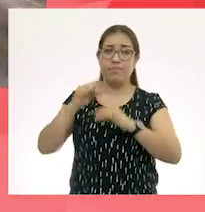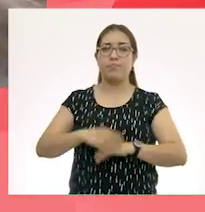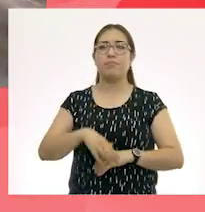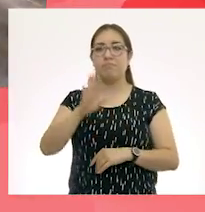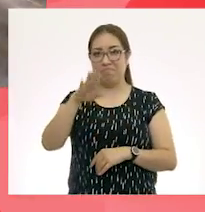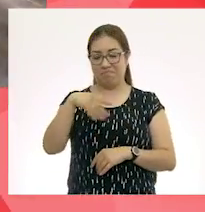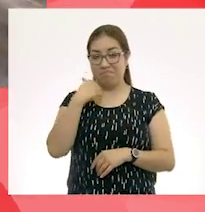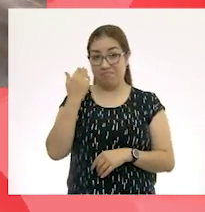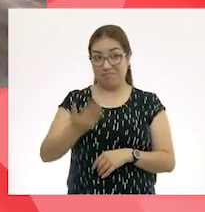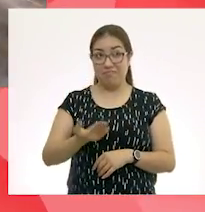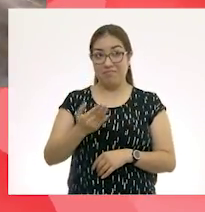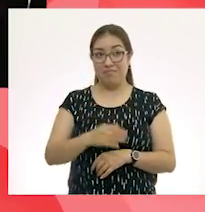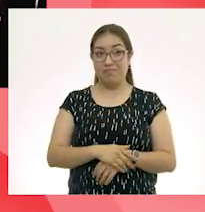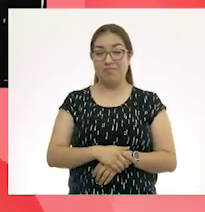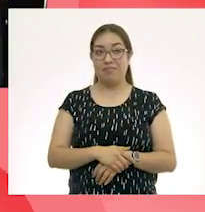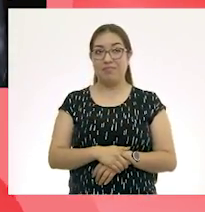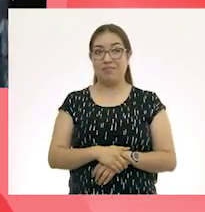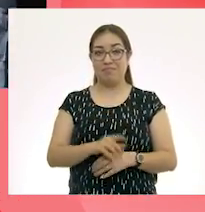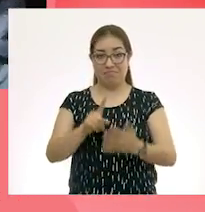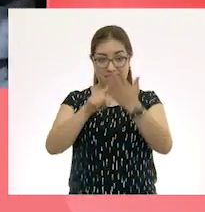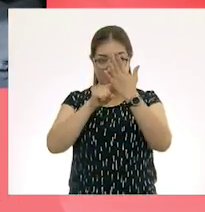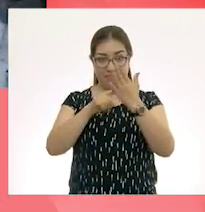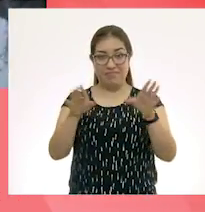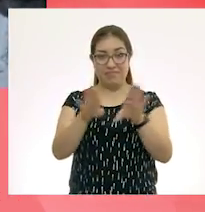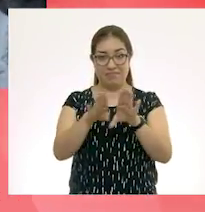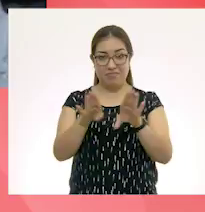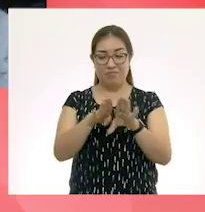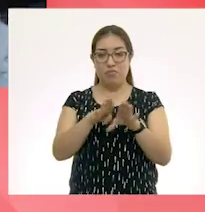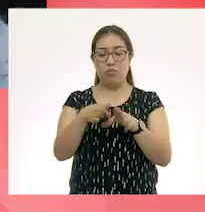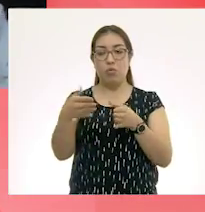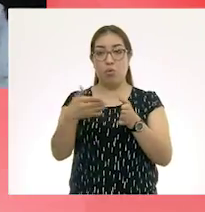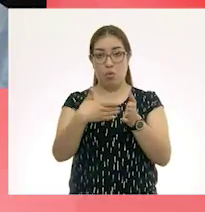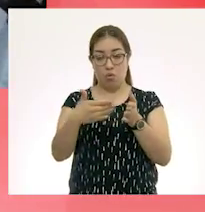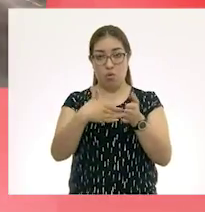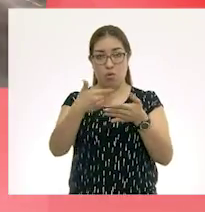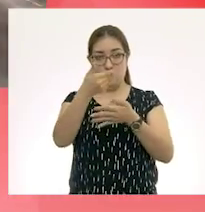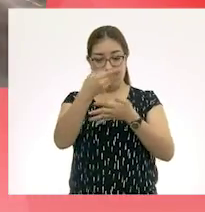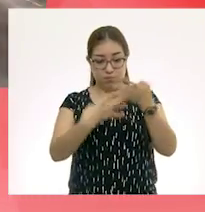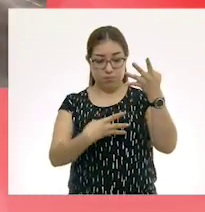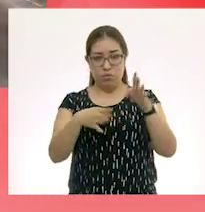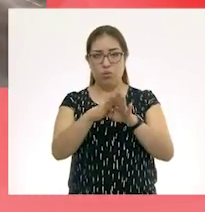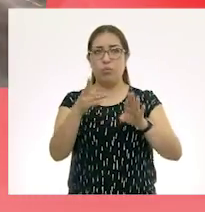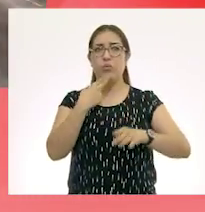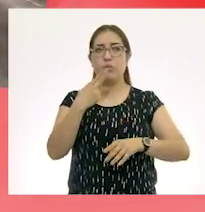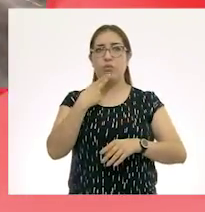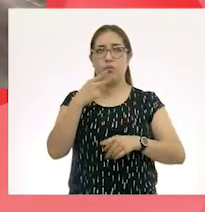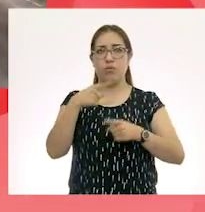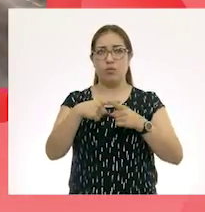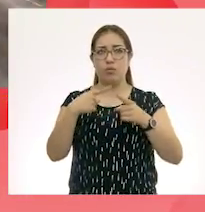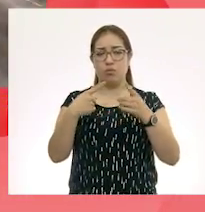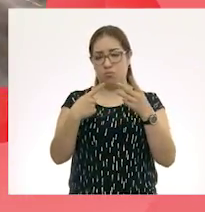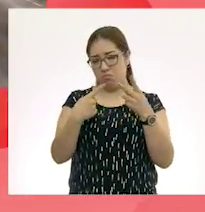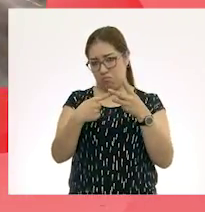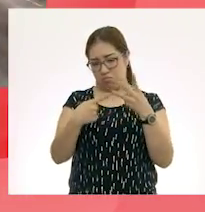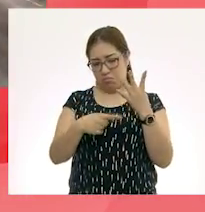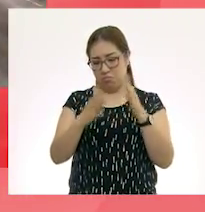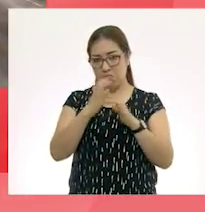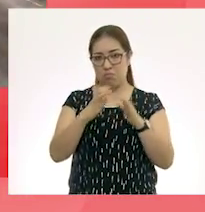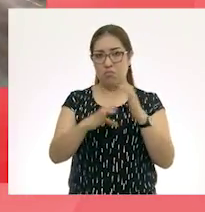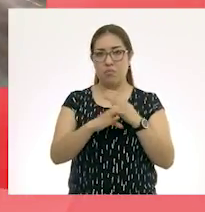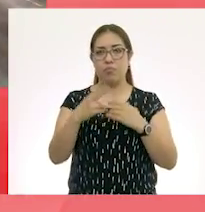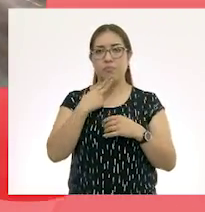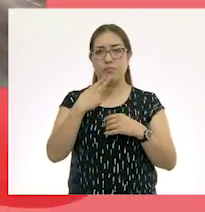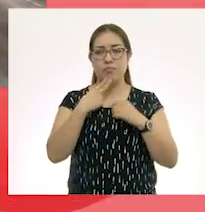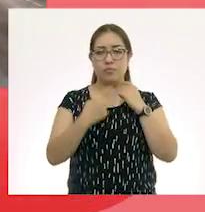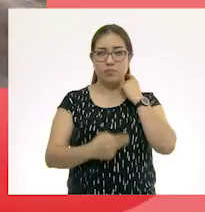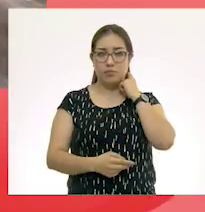¿Nos quiere mostrar cuáles son los ingredientes de los pacholes? ¿O de los alfajores? No, los